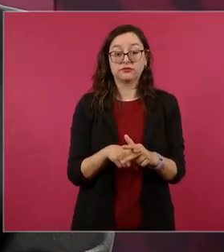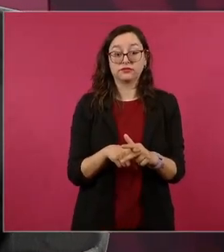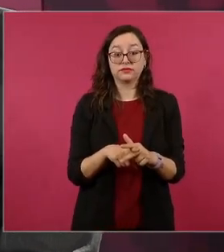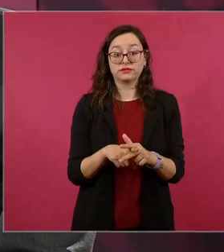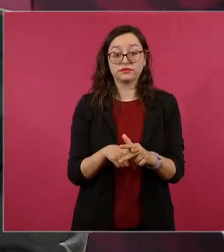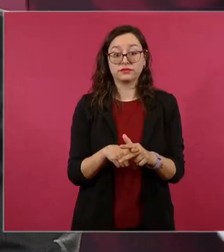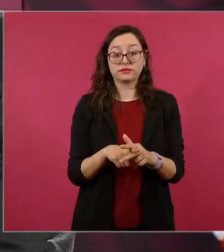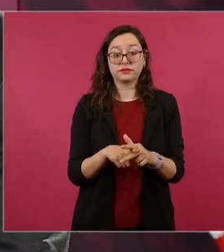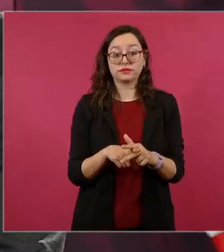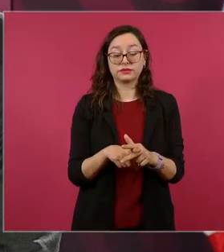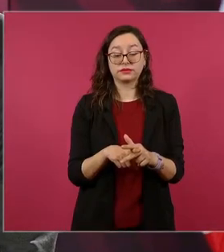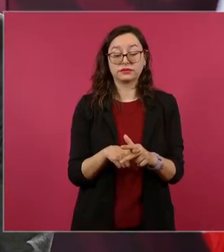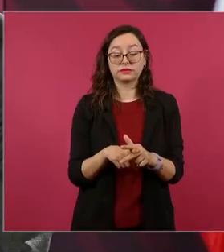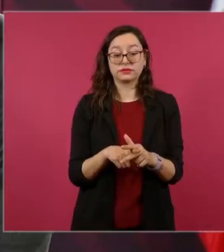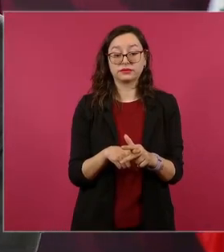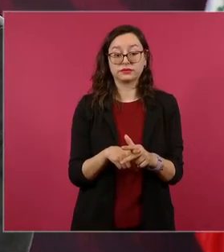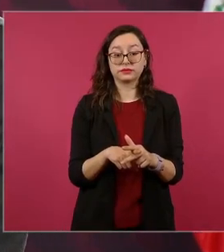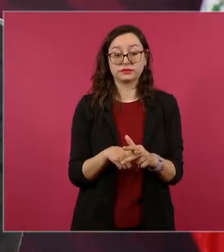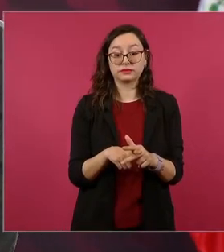para la